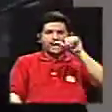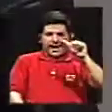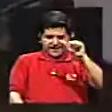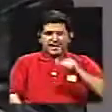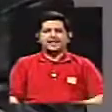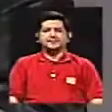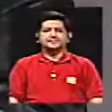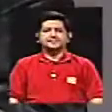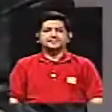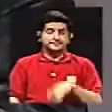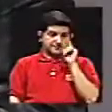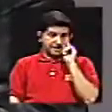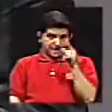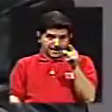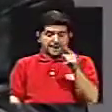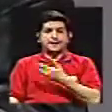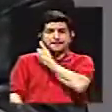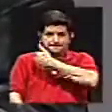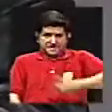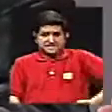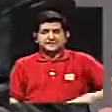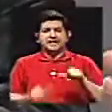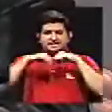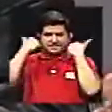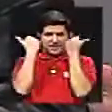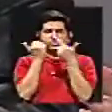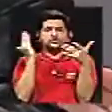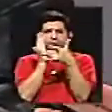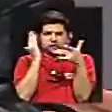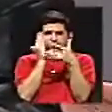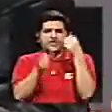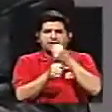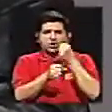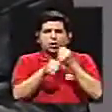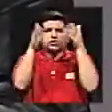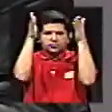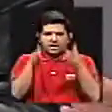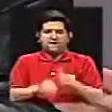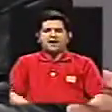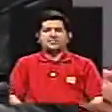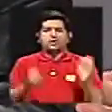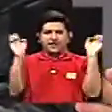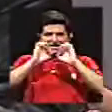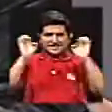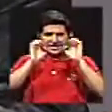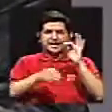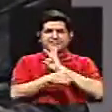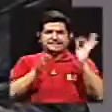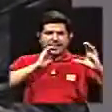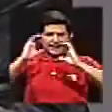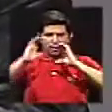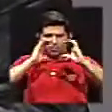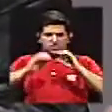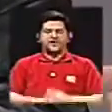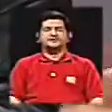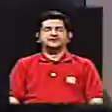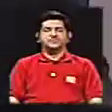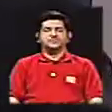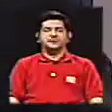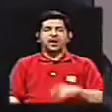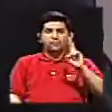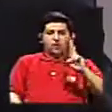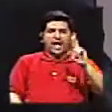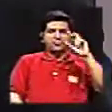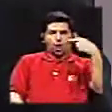Arguedas, quien es el presidente de la Asociación de Técnicos y Trabajadores de la Energía y las Telecomunicaciones, ANTEC, y don